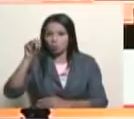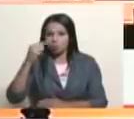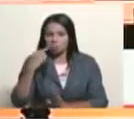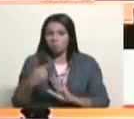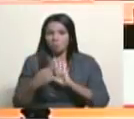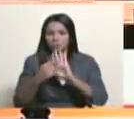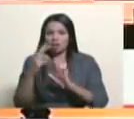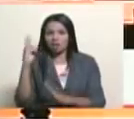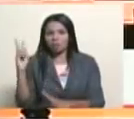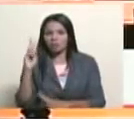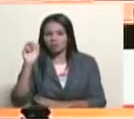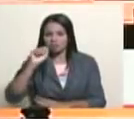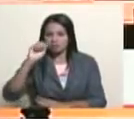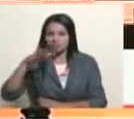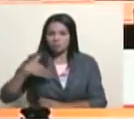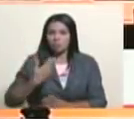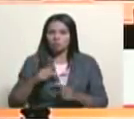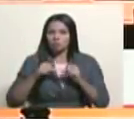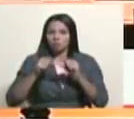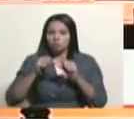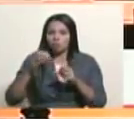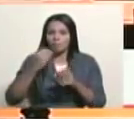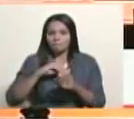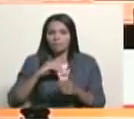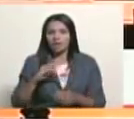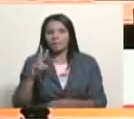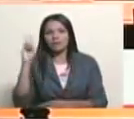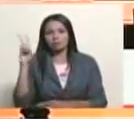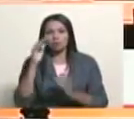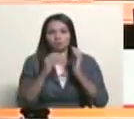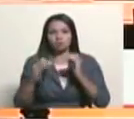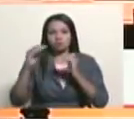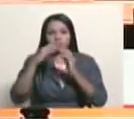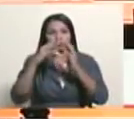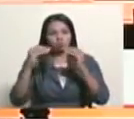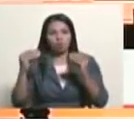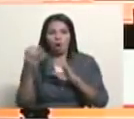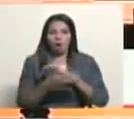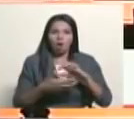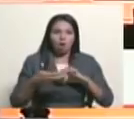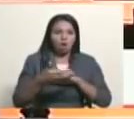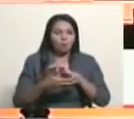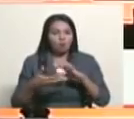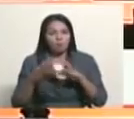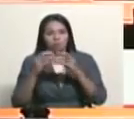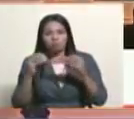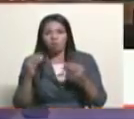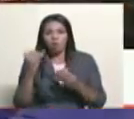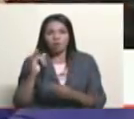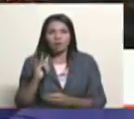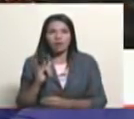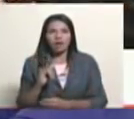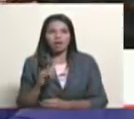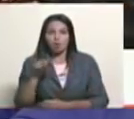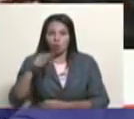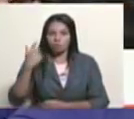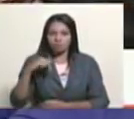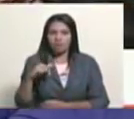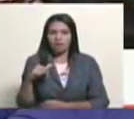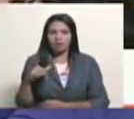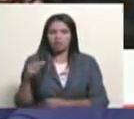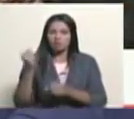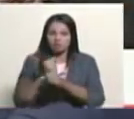que Venezuela sí puede avanzar y Venezuela va a superar todos los conflictos y todos los problemas que hoy tiene con